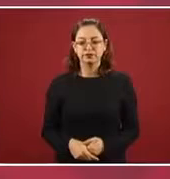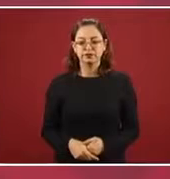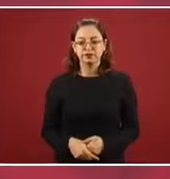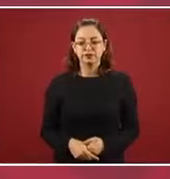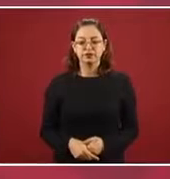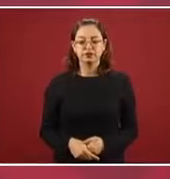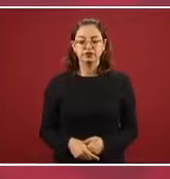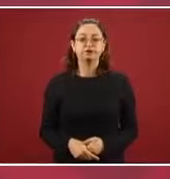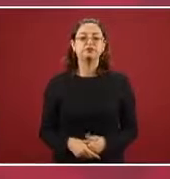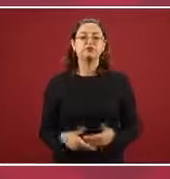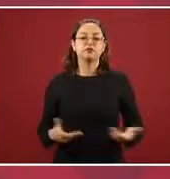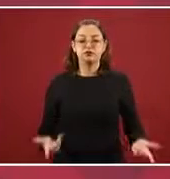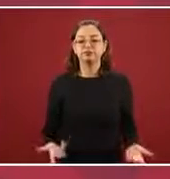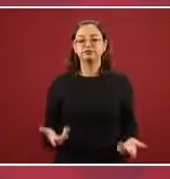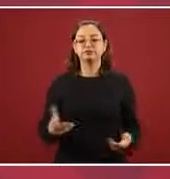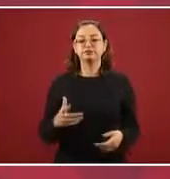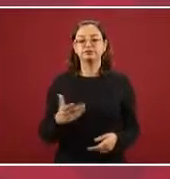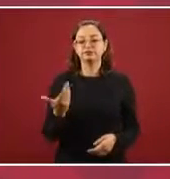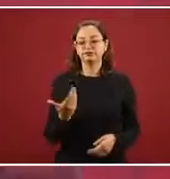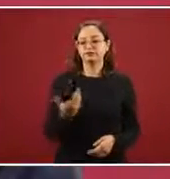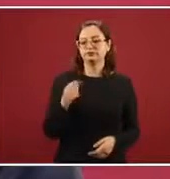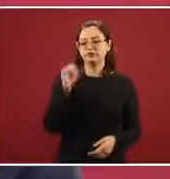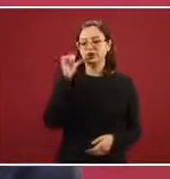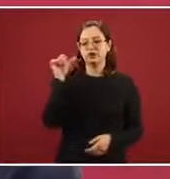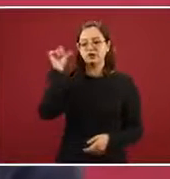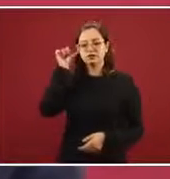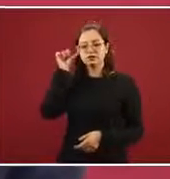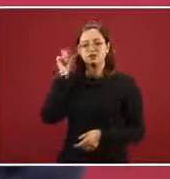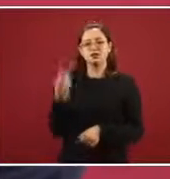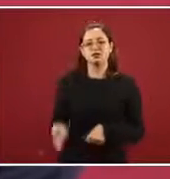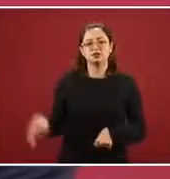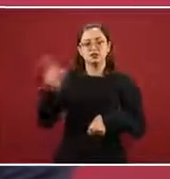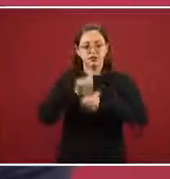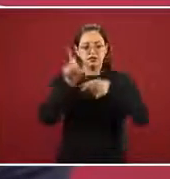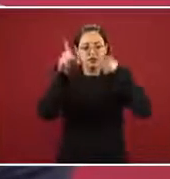a las enfermeras, que son